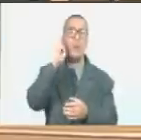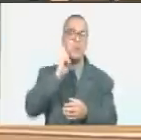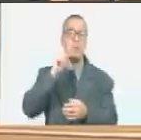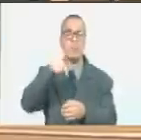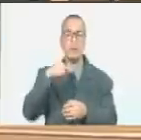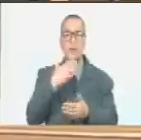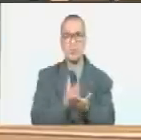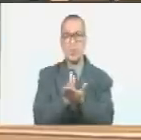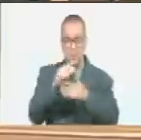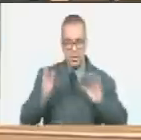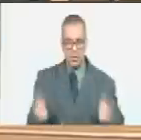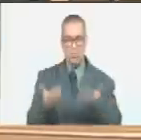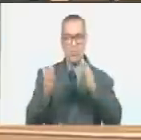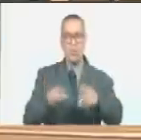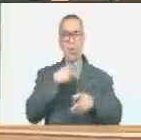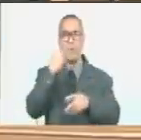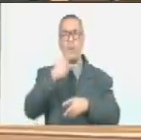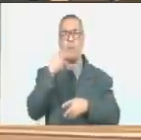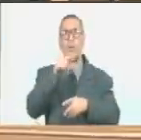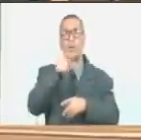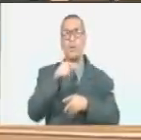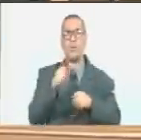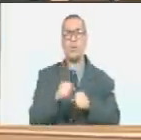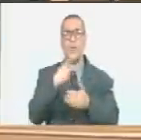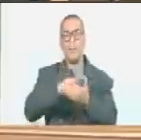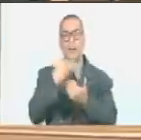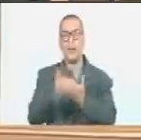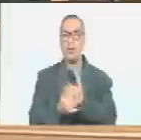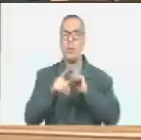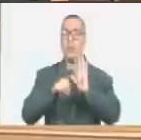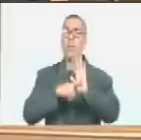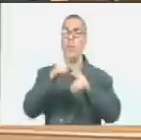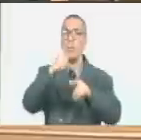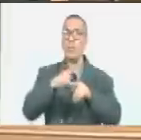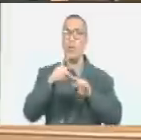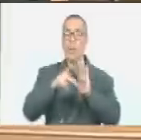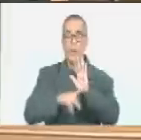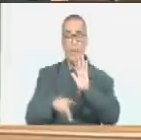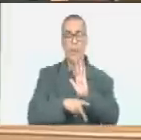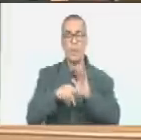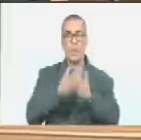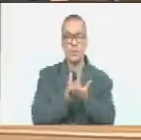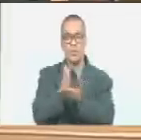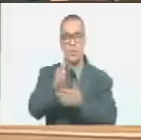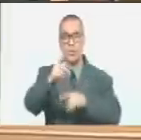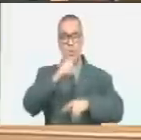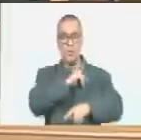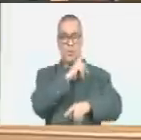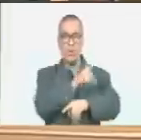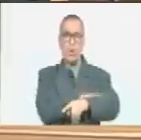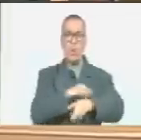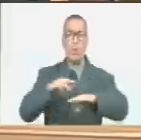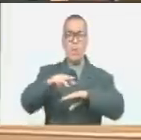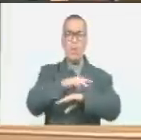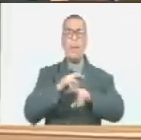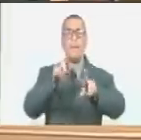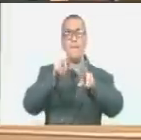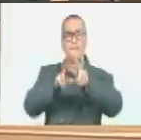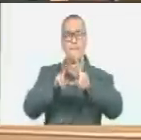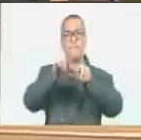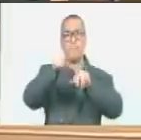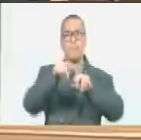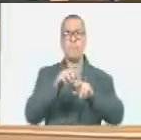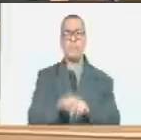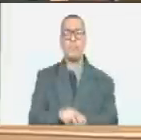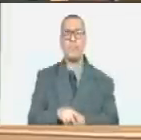en seguir impulsando políticas, planes y programas orientados a fortalecer la Gran Misión Vivienda